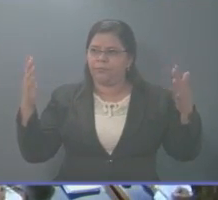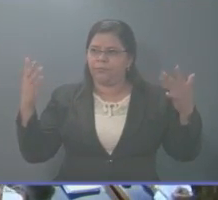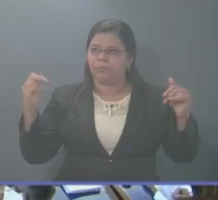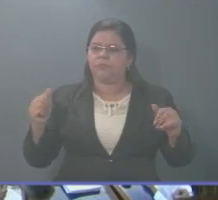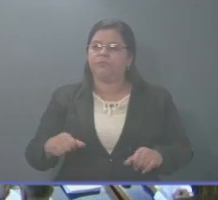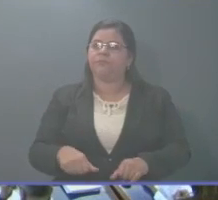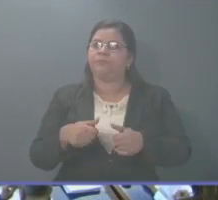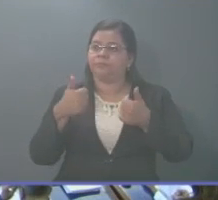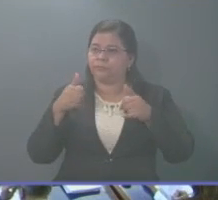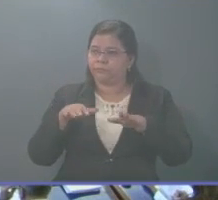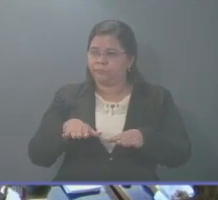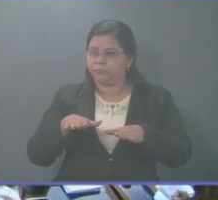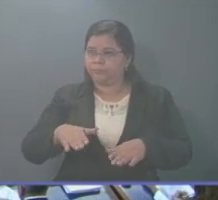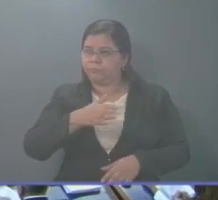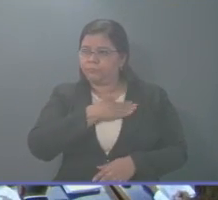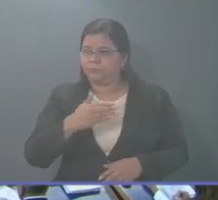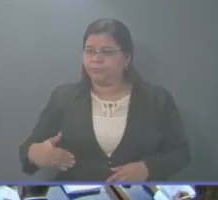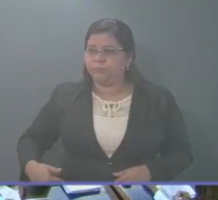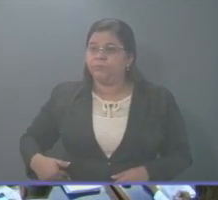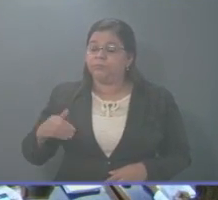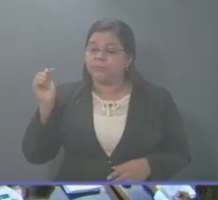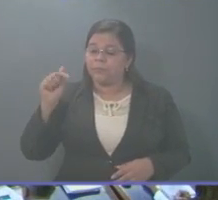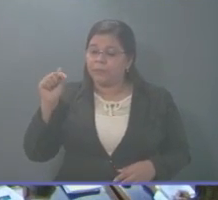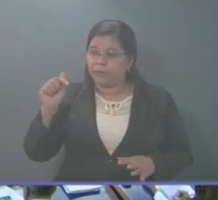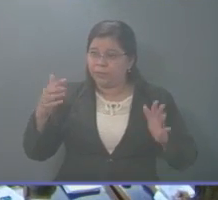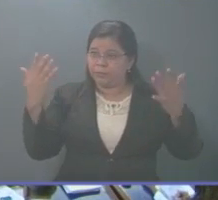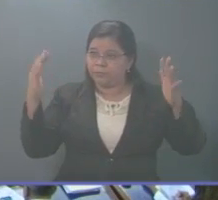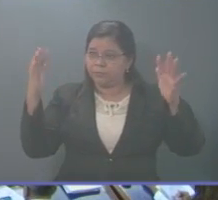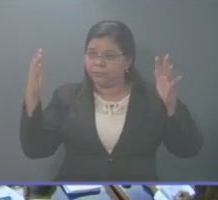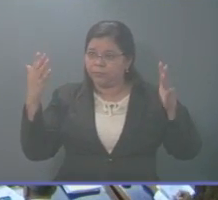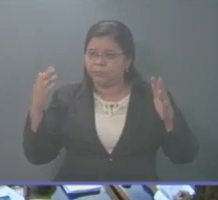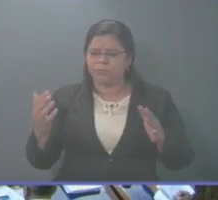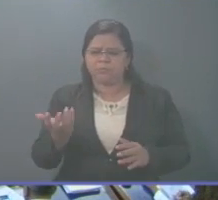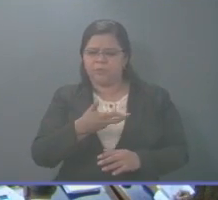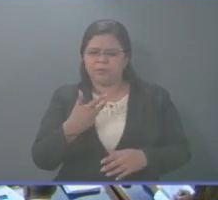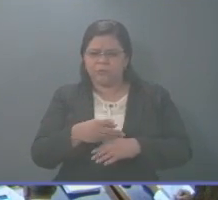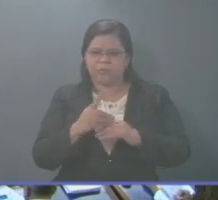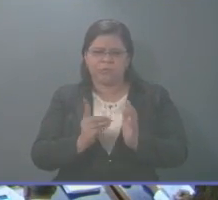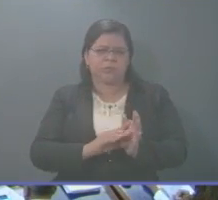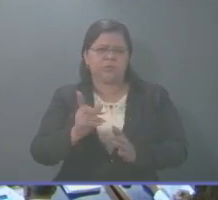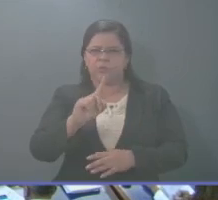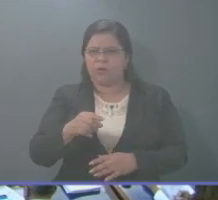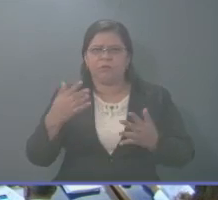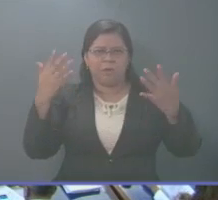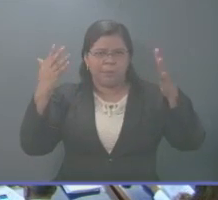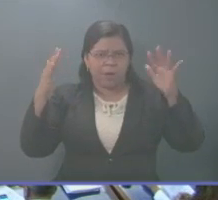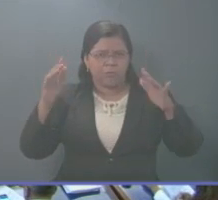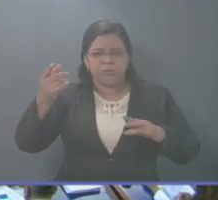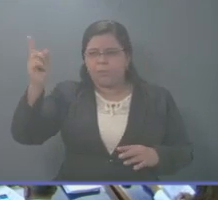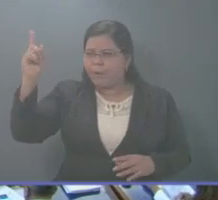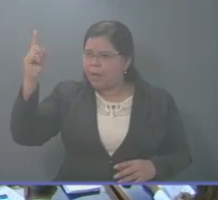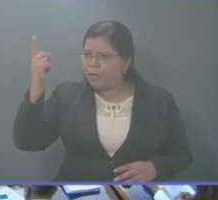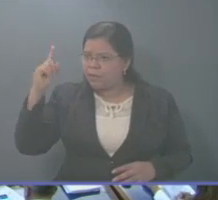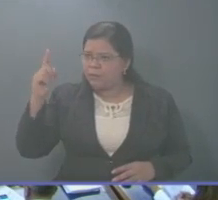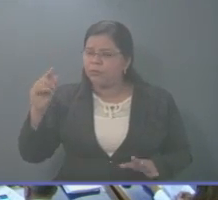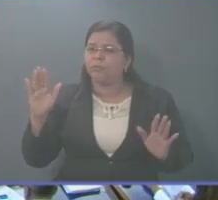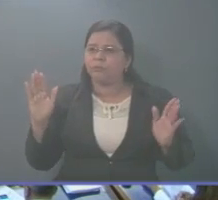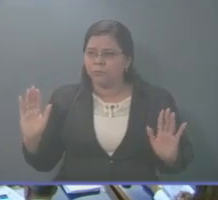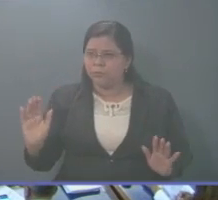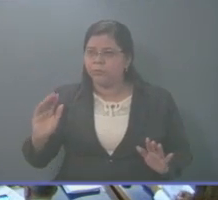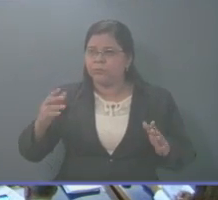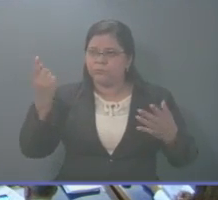Gracias, presidente, colegas diputados. Esos aplausos, más que para los diputados, son para los docentes, sin lugar a dudas, los docentes que